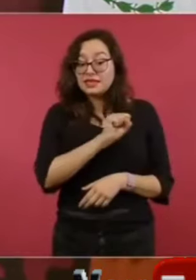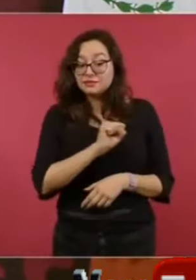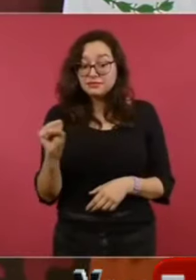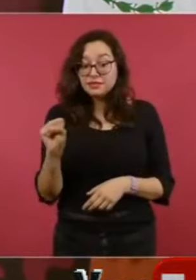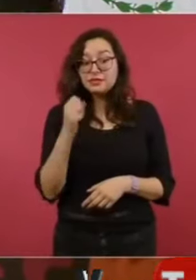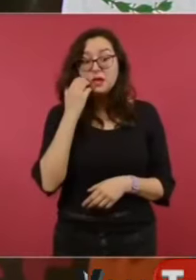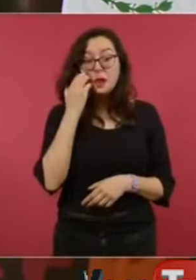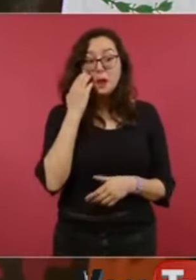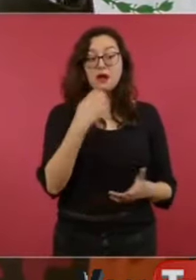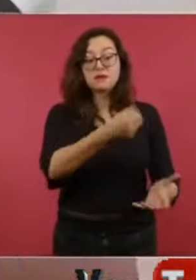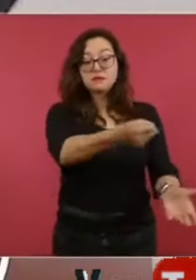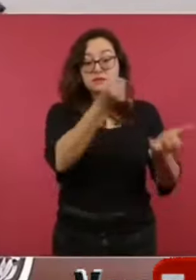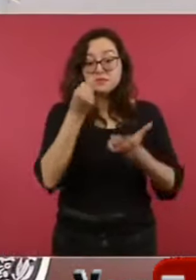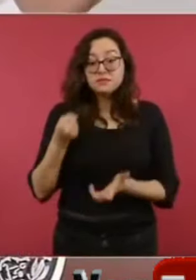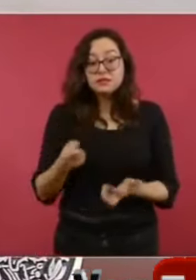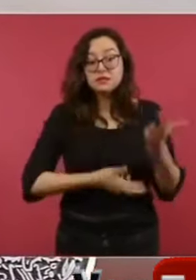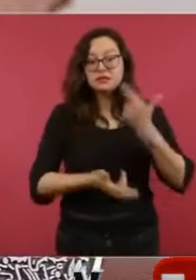Pues como